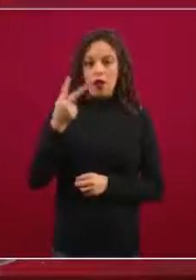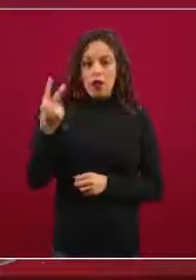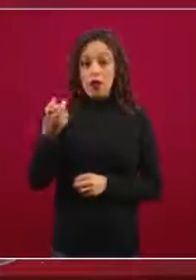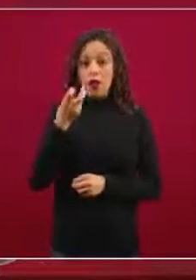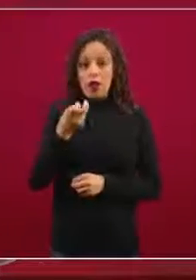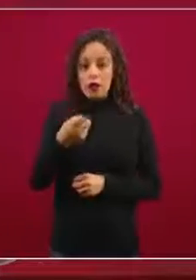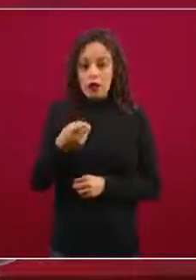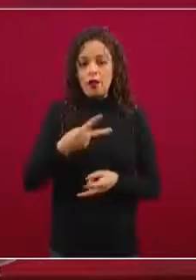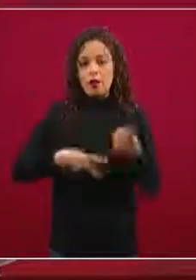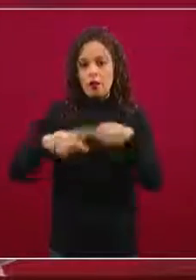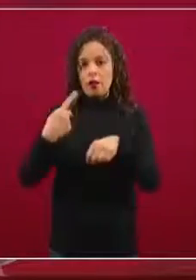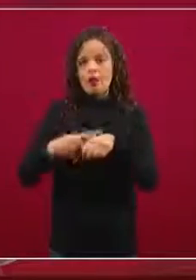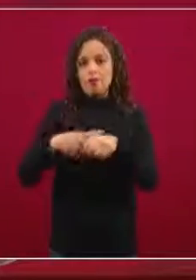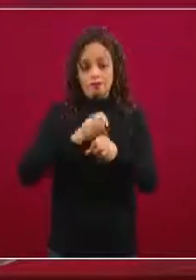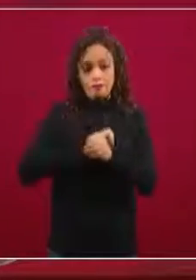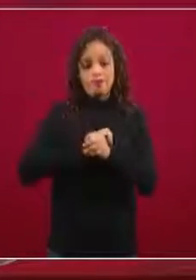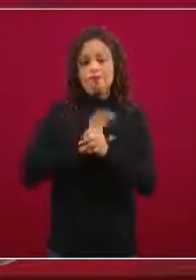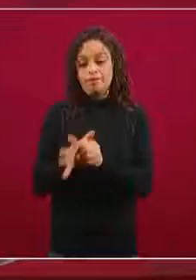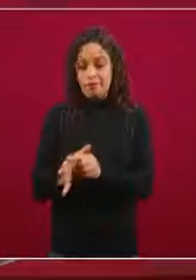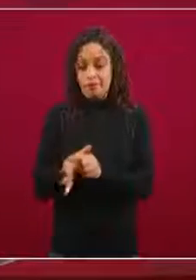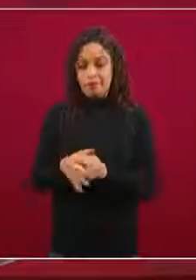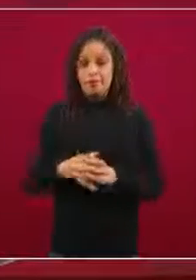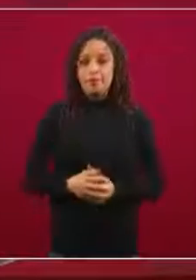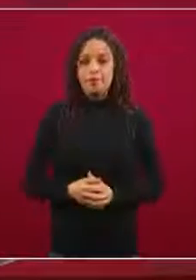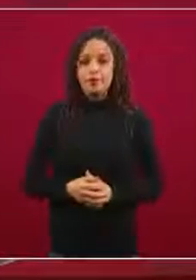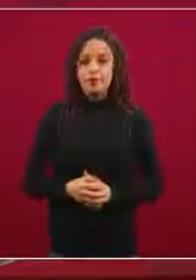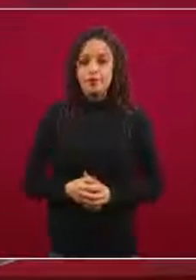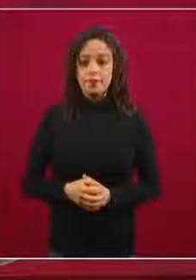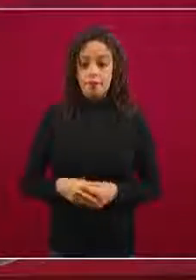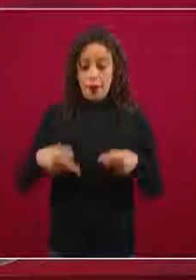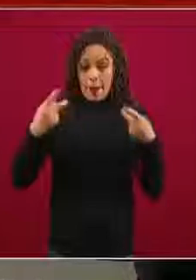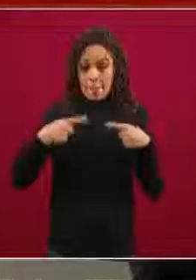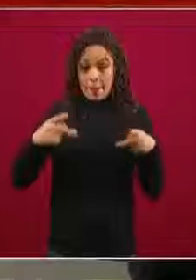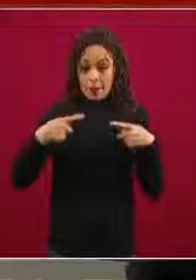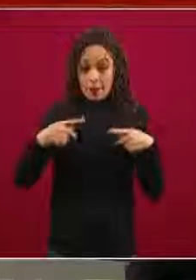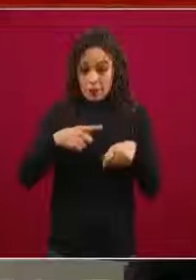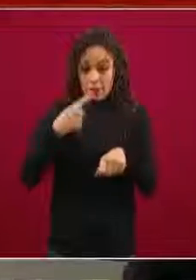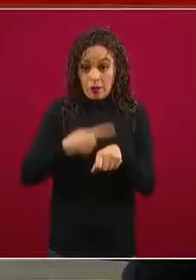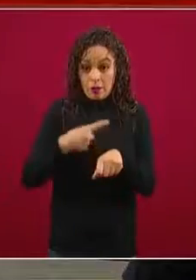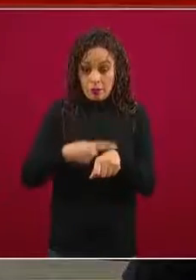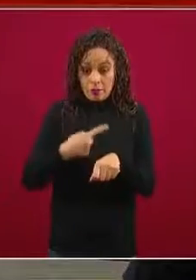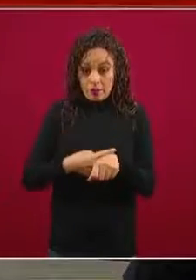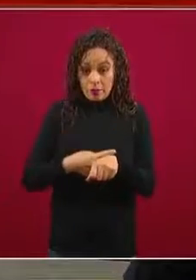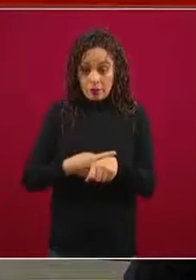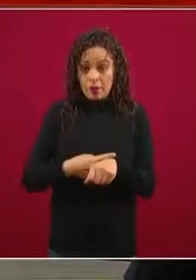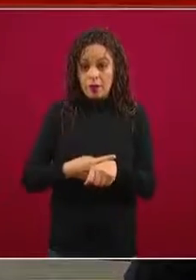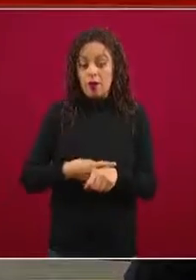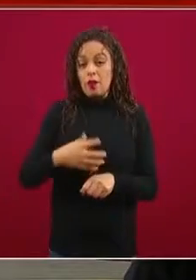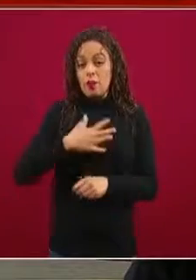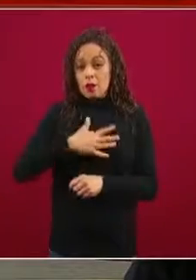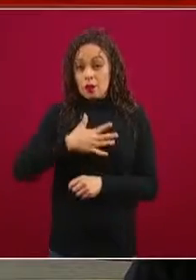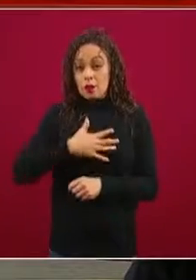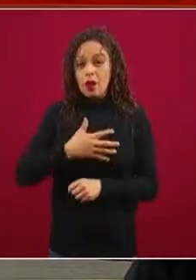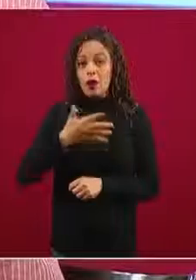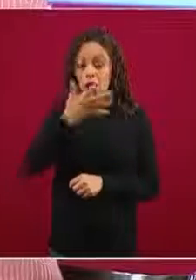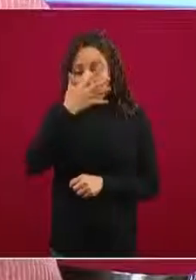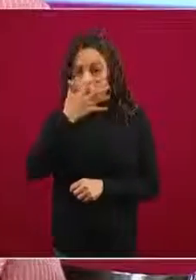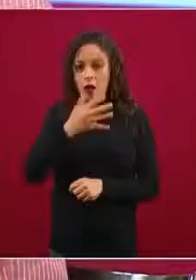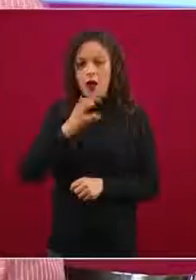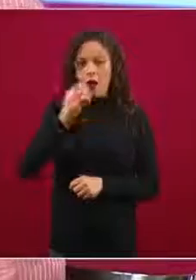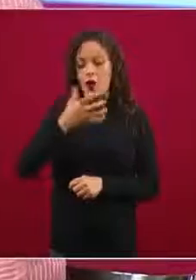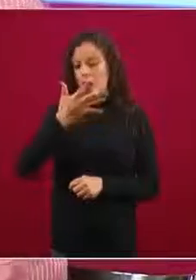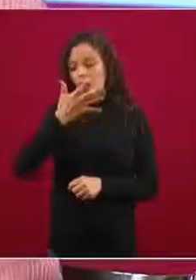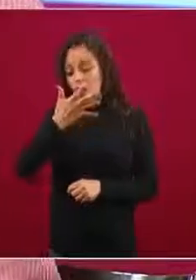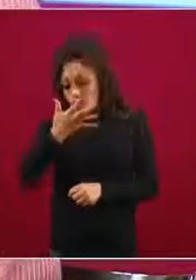mecanismo es cuando la persona que está enferma estornuda sobre las manos o tose sobre las manos o sencillamente